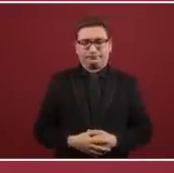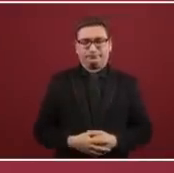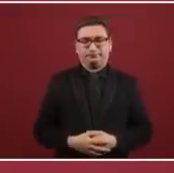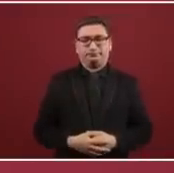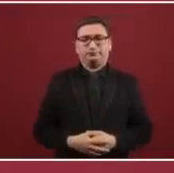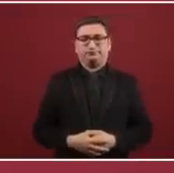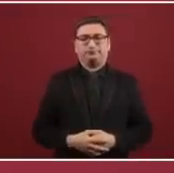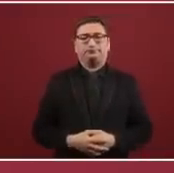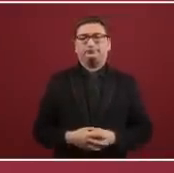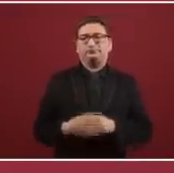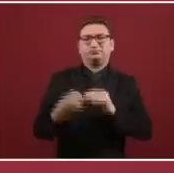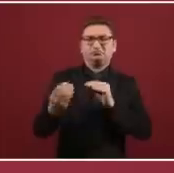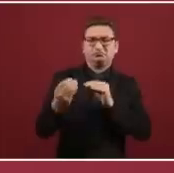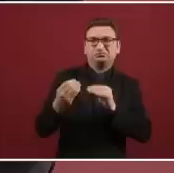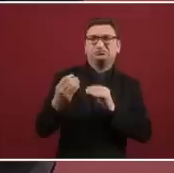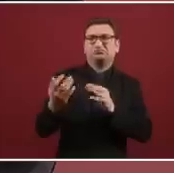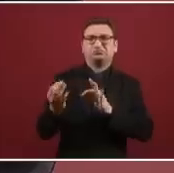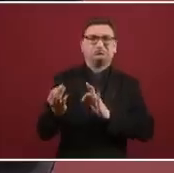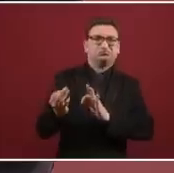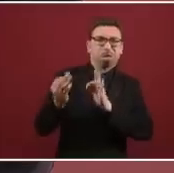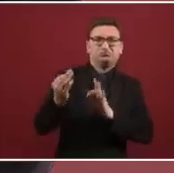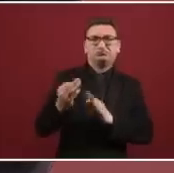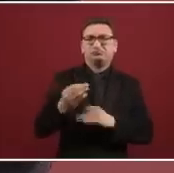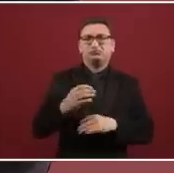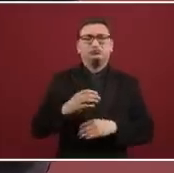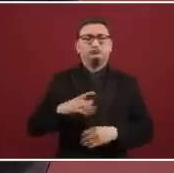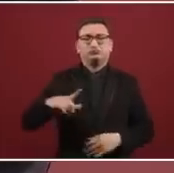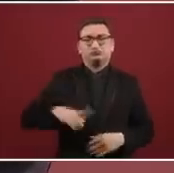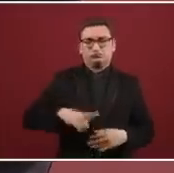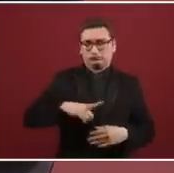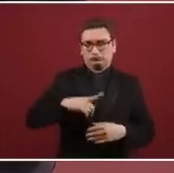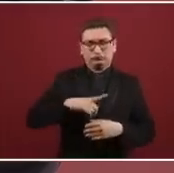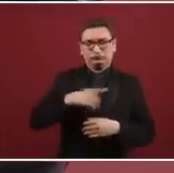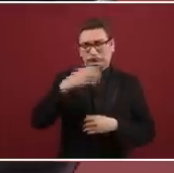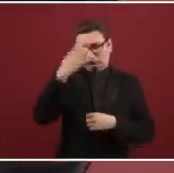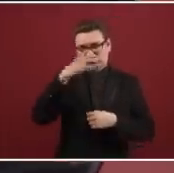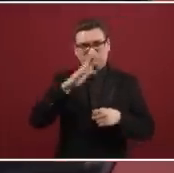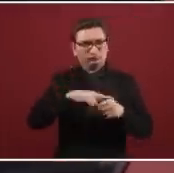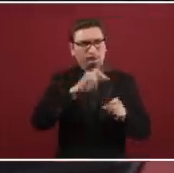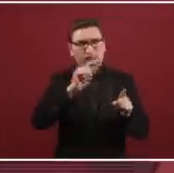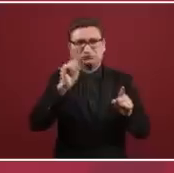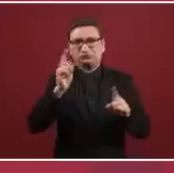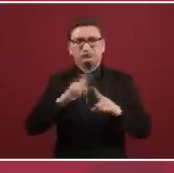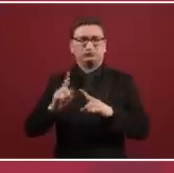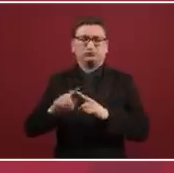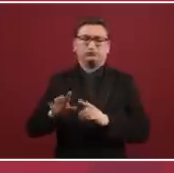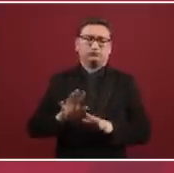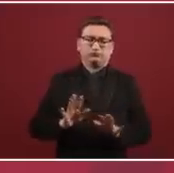pleitos, no tengamos confrontación con gobiernos extranjeros. Ya cuando